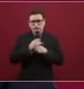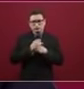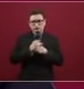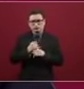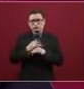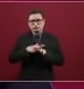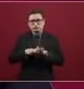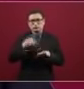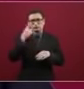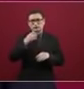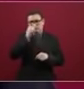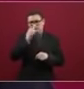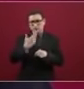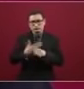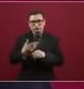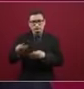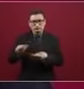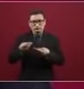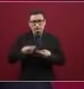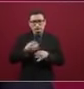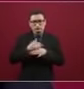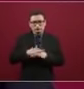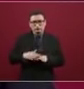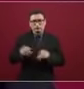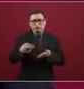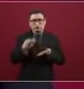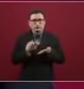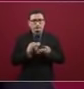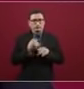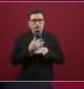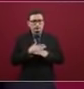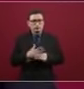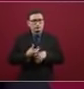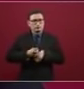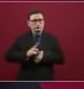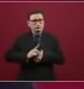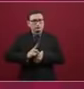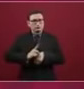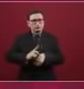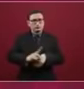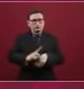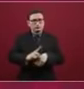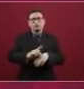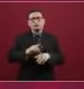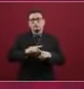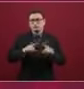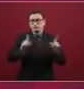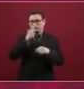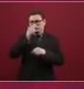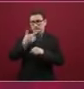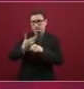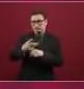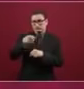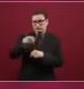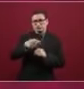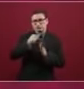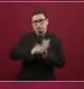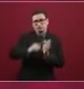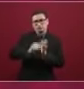el secretariado, solo que esta información es diaria y la del secretariado es